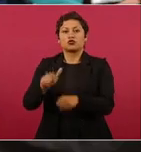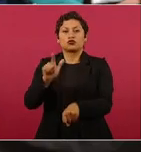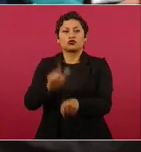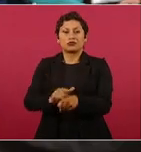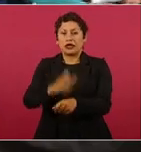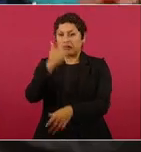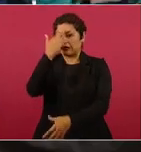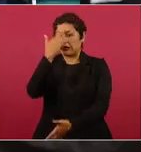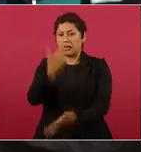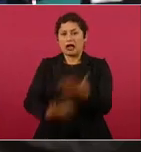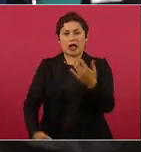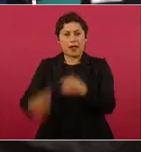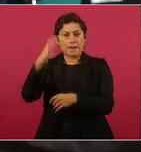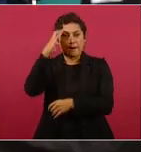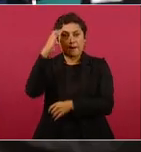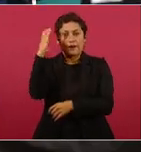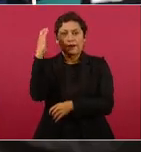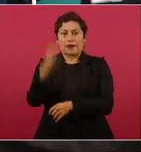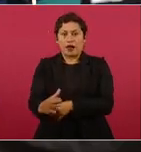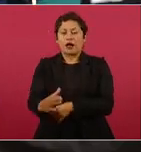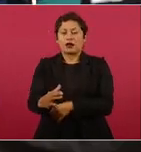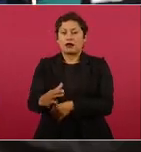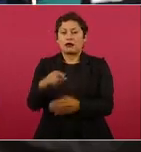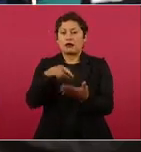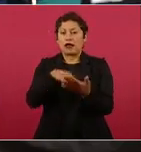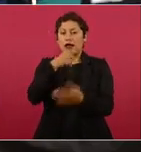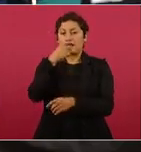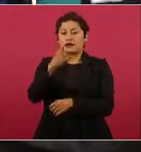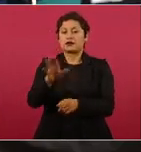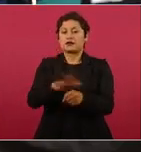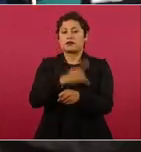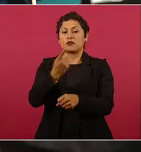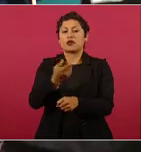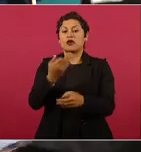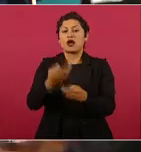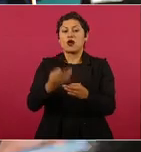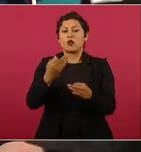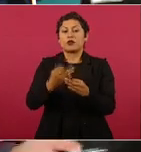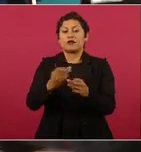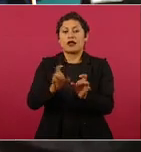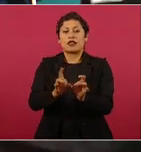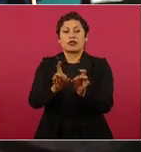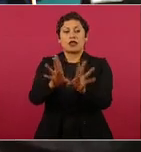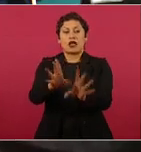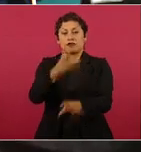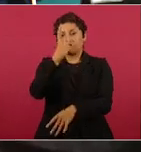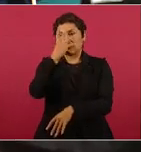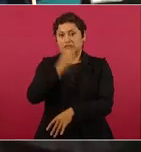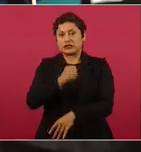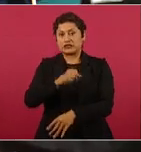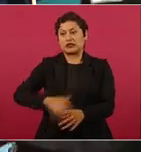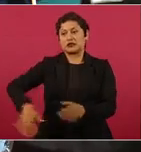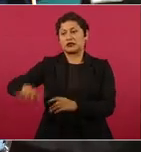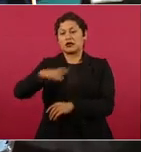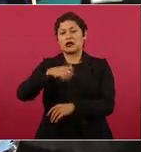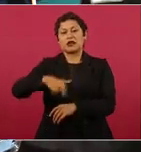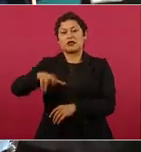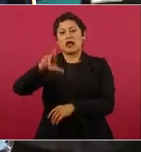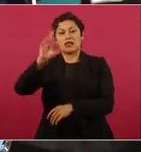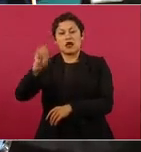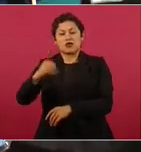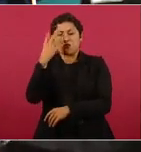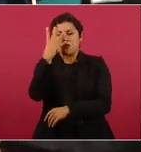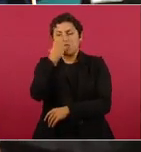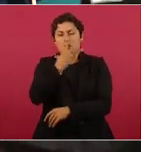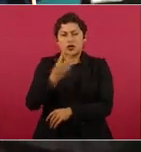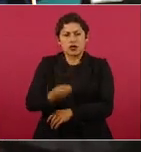crímenes en la entidad. Pues es muy triste lo que está sucediendo en este estado tan bello y próspero, ¿no? El que más ha